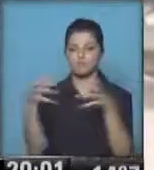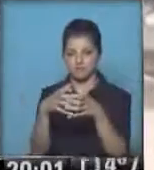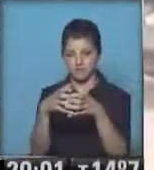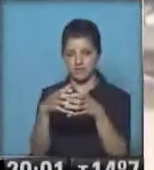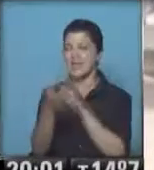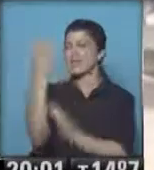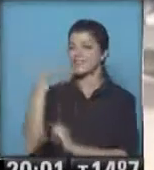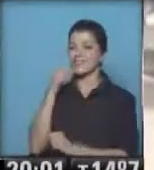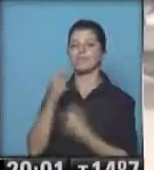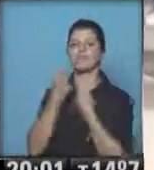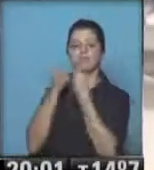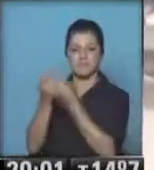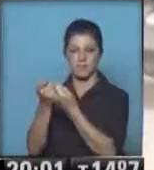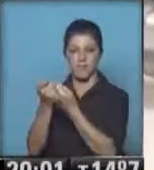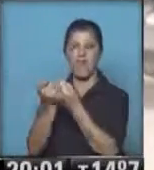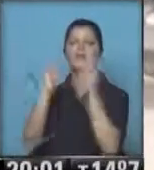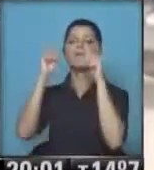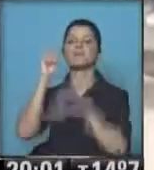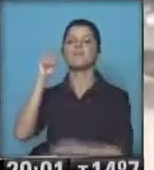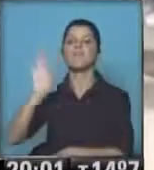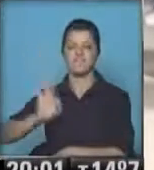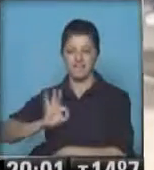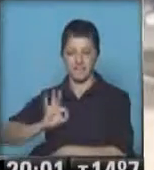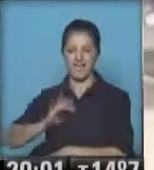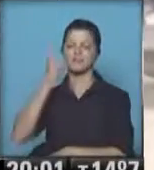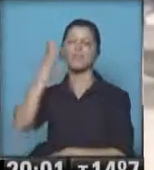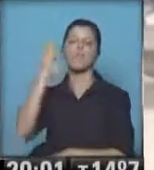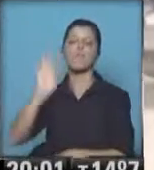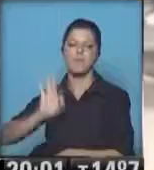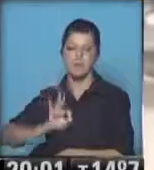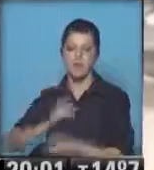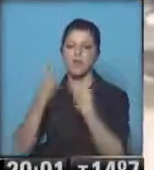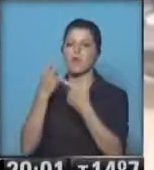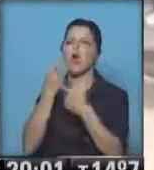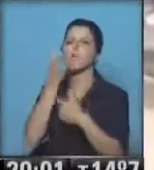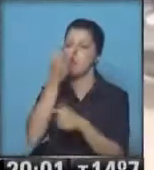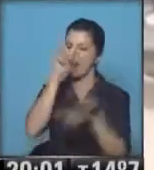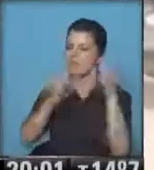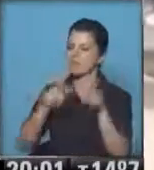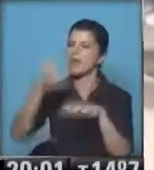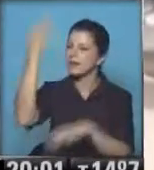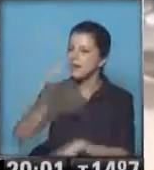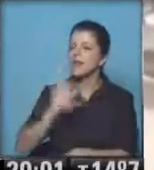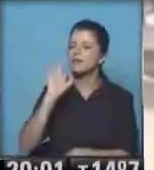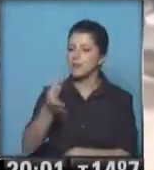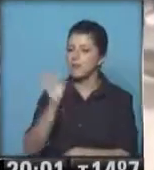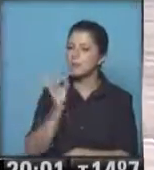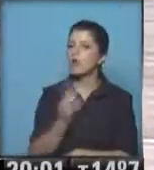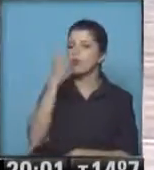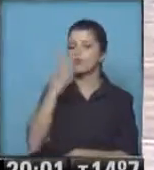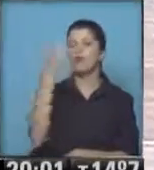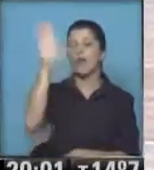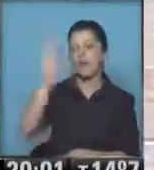entregarle a Evo el maestro de vida, que es una distinción que le damos a muy poca gente, aquella a la que realmente sabemos que es un